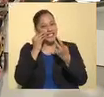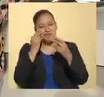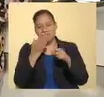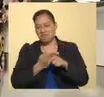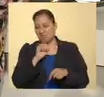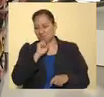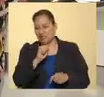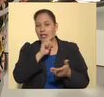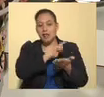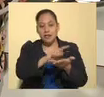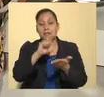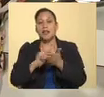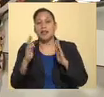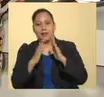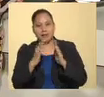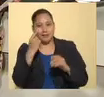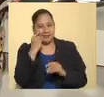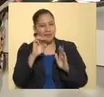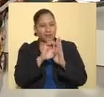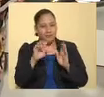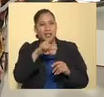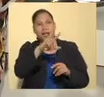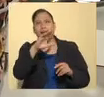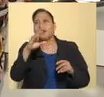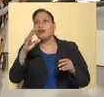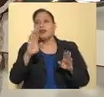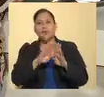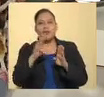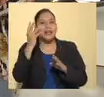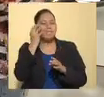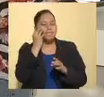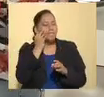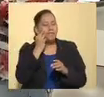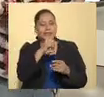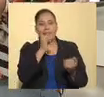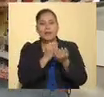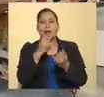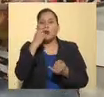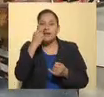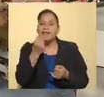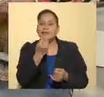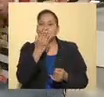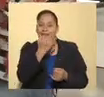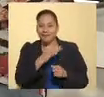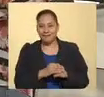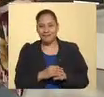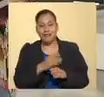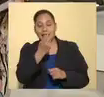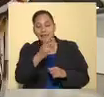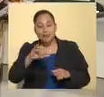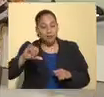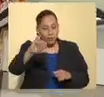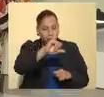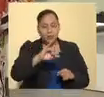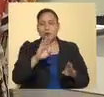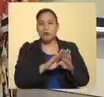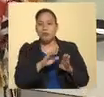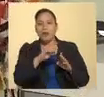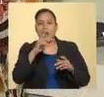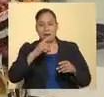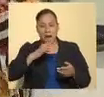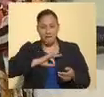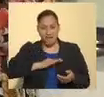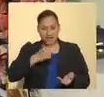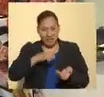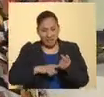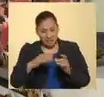la hora de limpiar el hogar. ¿Saben por qué? Porque crea un ambiente ácido. Y aparte huele bien rico. Huele rico y este ambiente ácido hace que no sobrevivan las